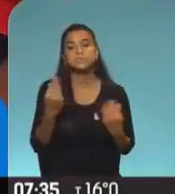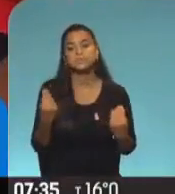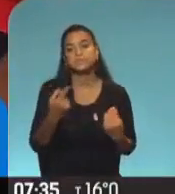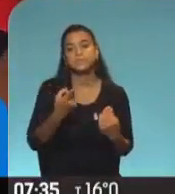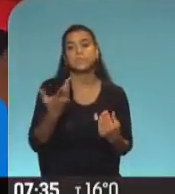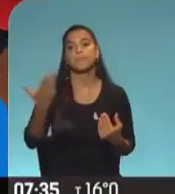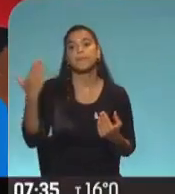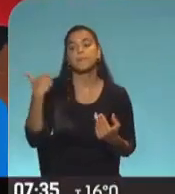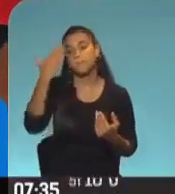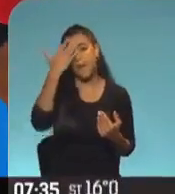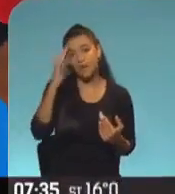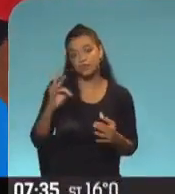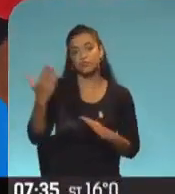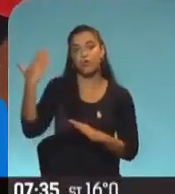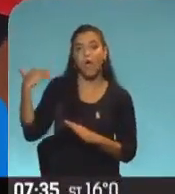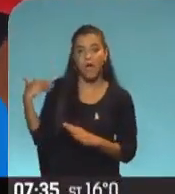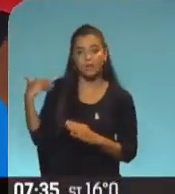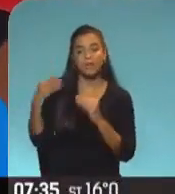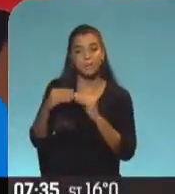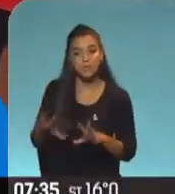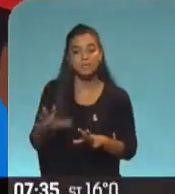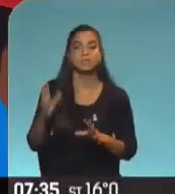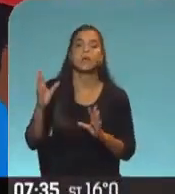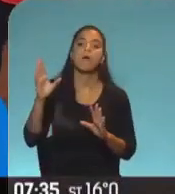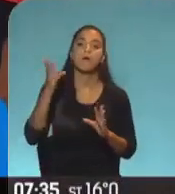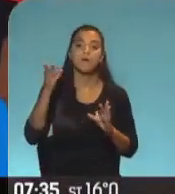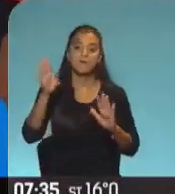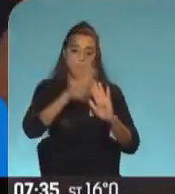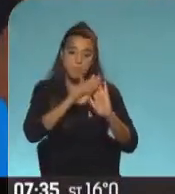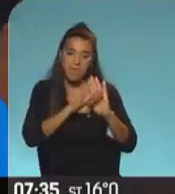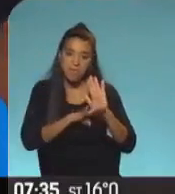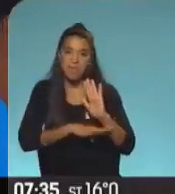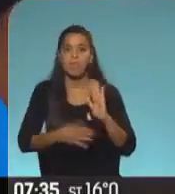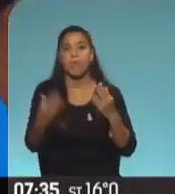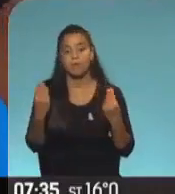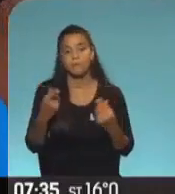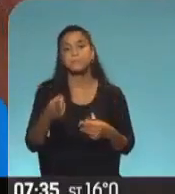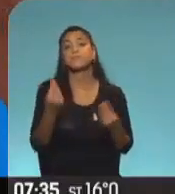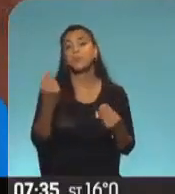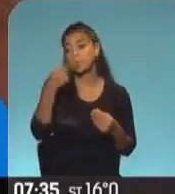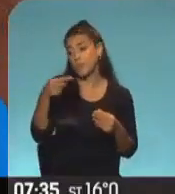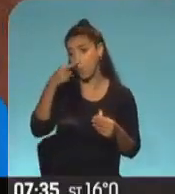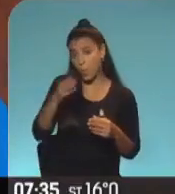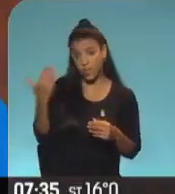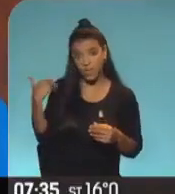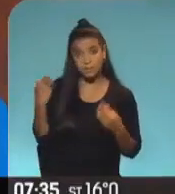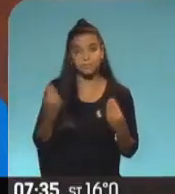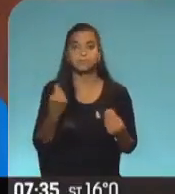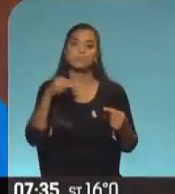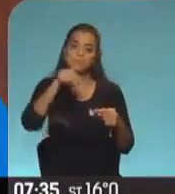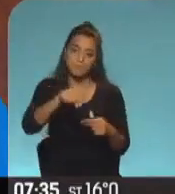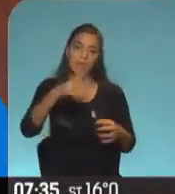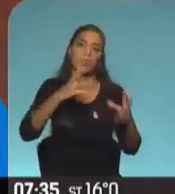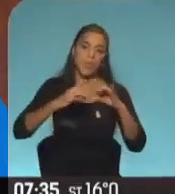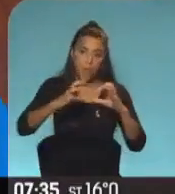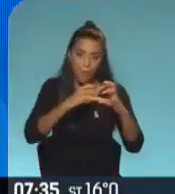ocurría en marzo antes de empezar con las medidas restrictivas por la pandemia. ¿Qué pasó en la última semana? Bueno, que es el tema de debate, ¿no?